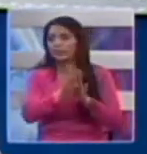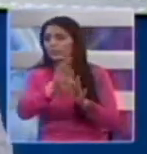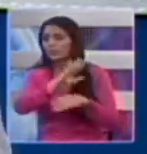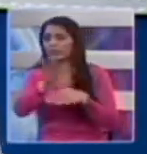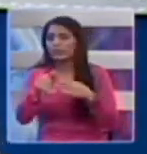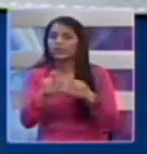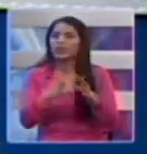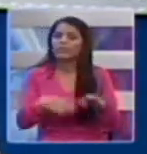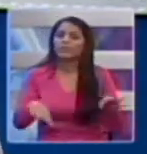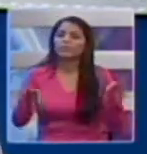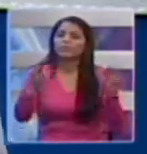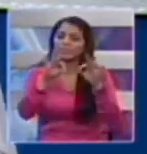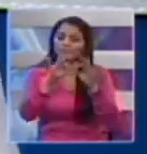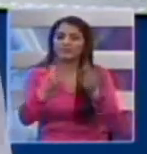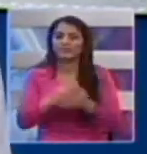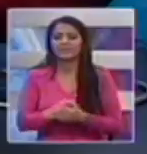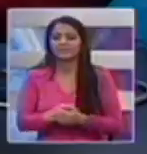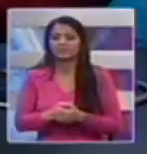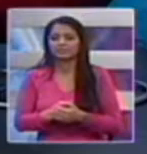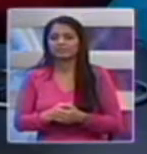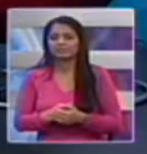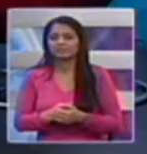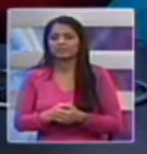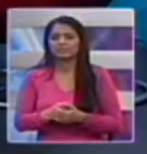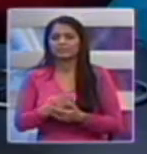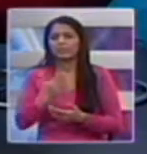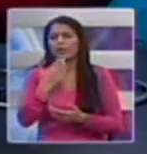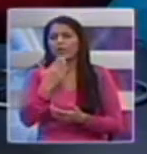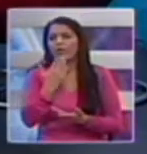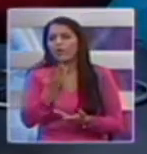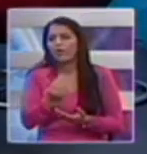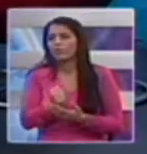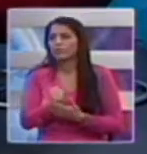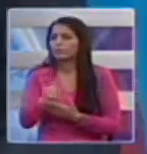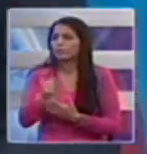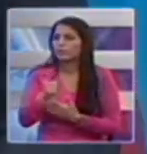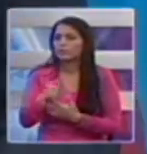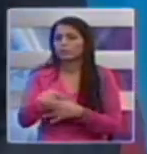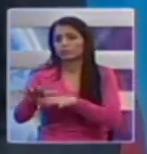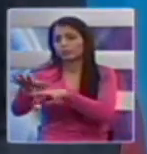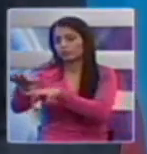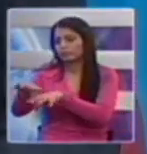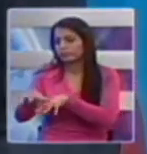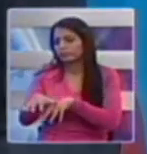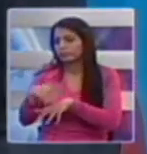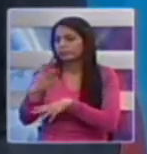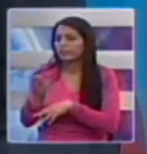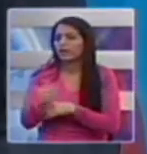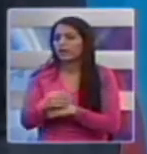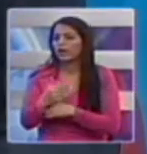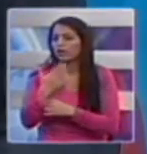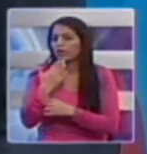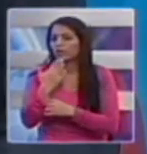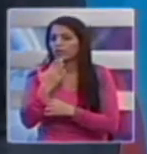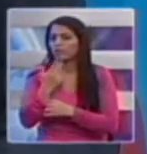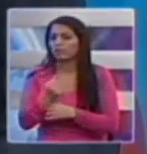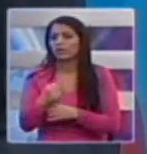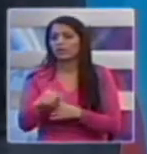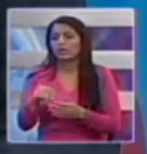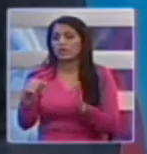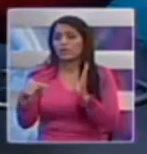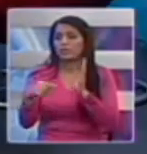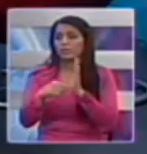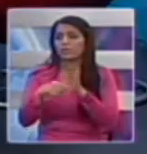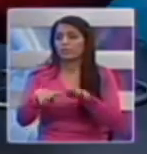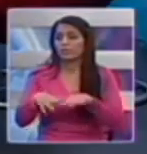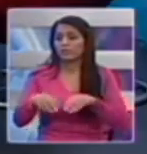común e ir con ideas creativas. Pero para el sector agropecuario, por ejemplo, Paul, el impuesto a la tierra, ¿usted es partidario de eliminarlo?